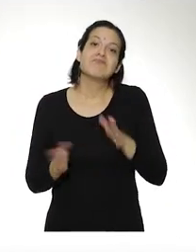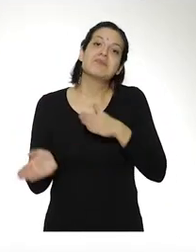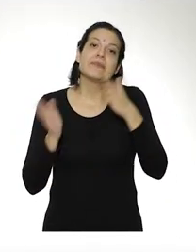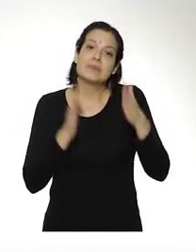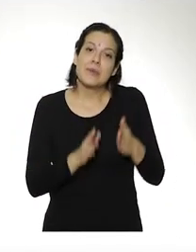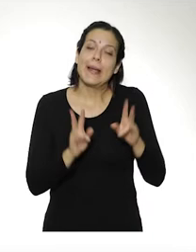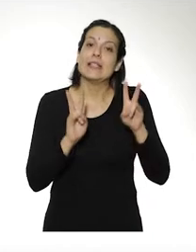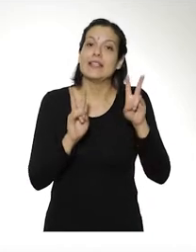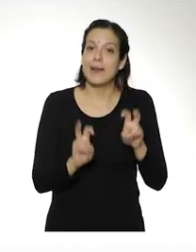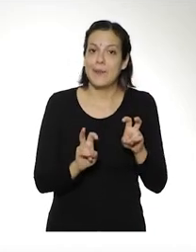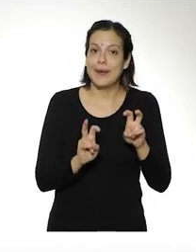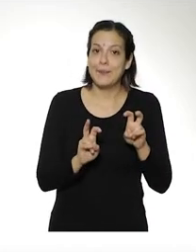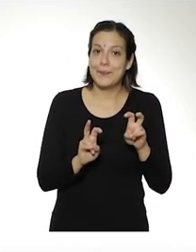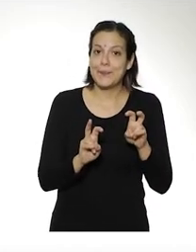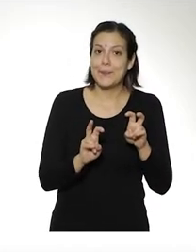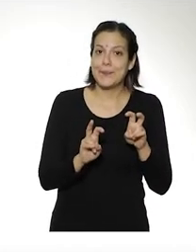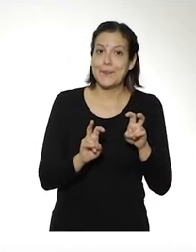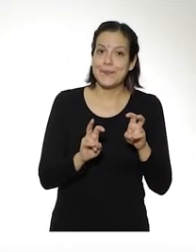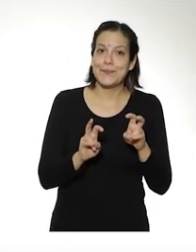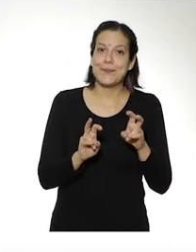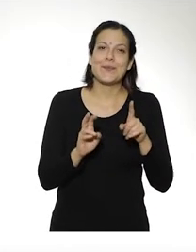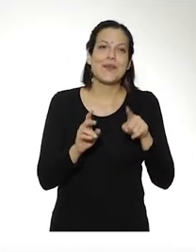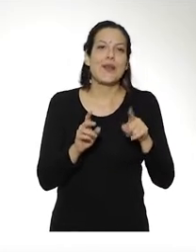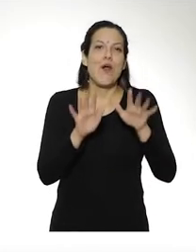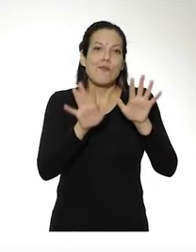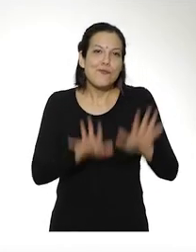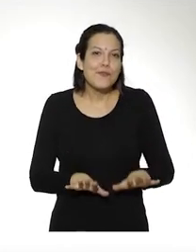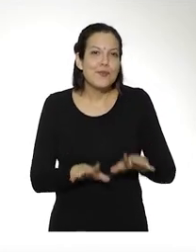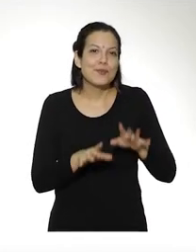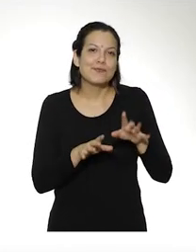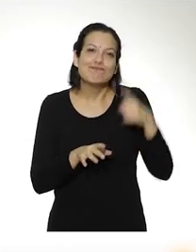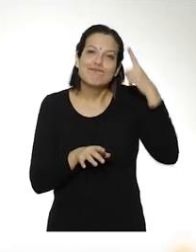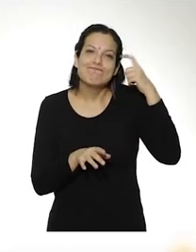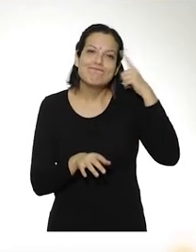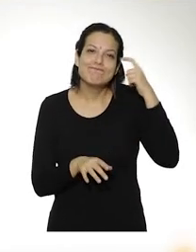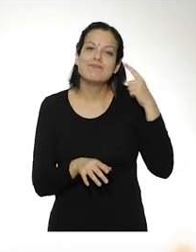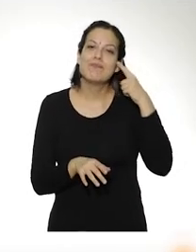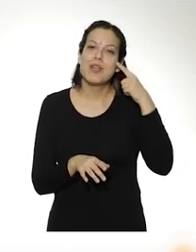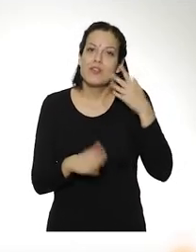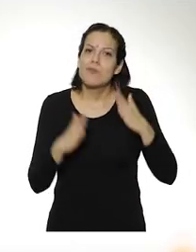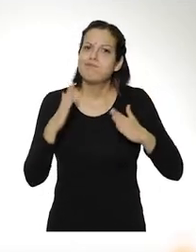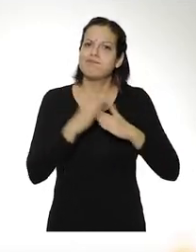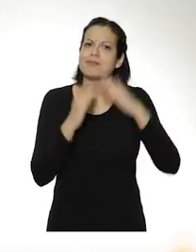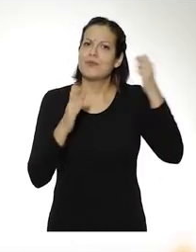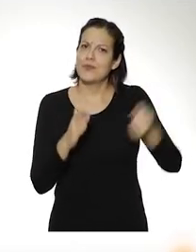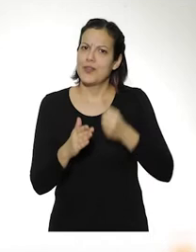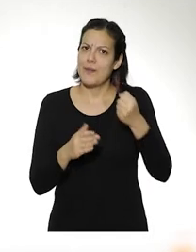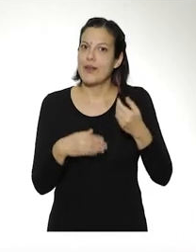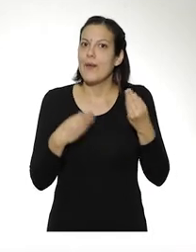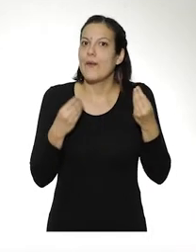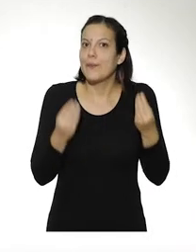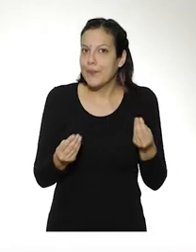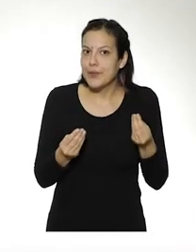con respecto a toda esta formación que estamos teniendo, creo que es fundamental porque